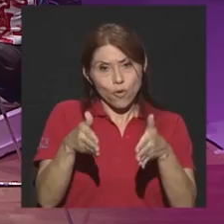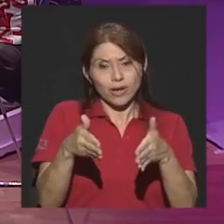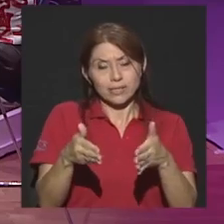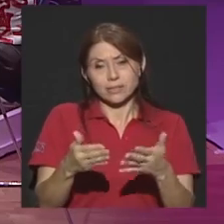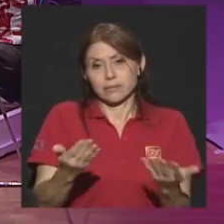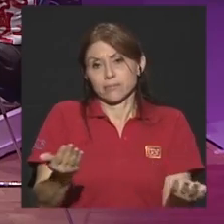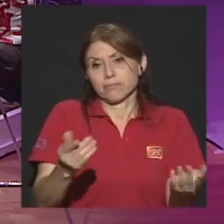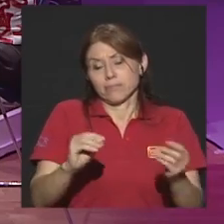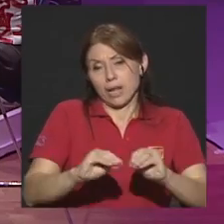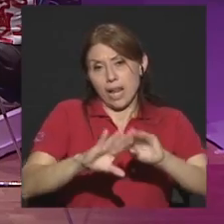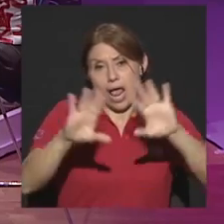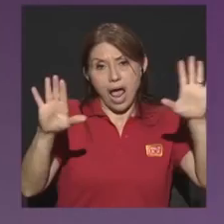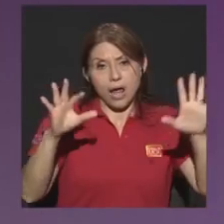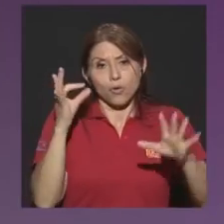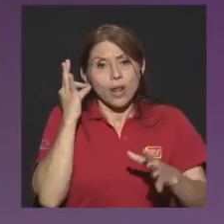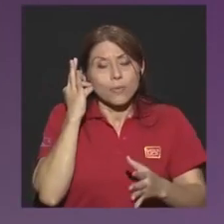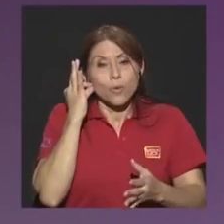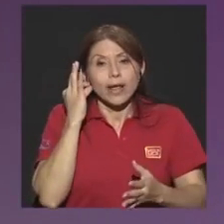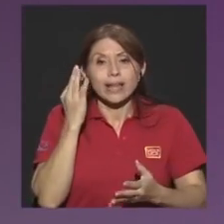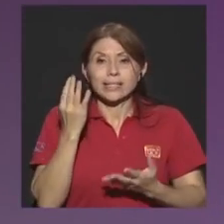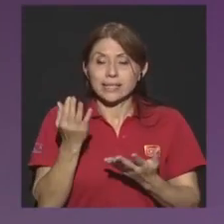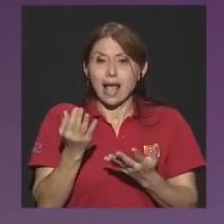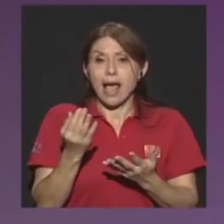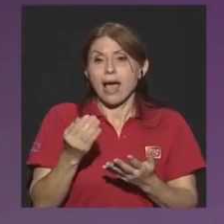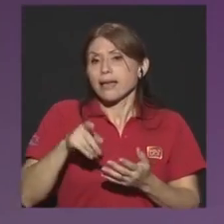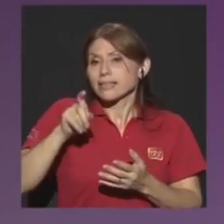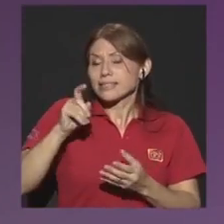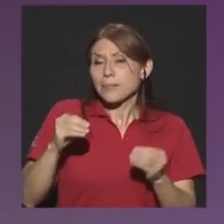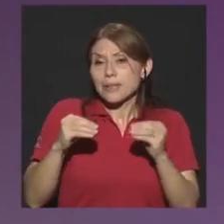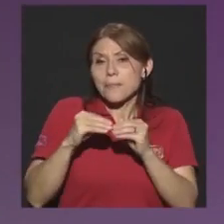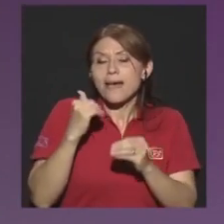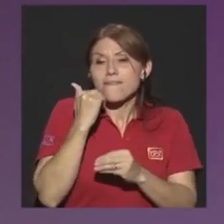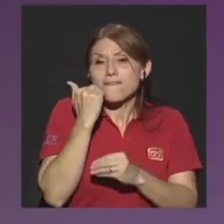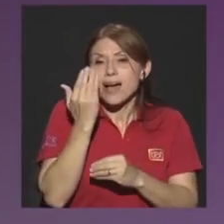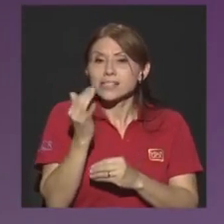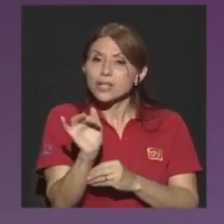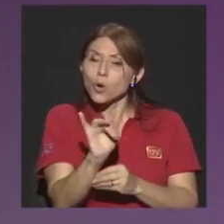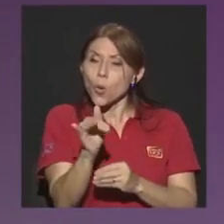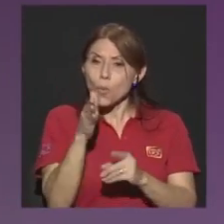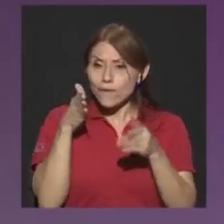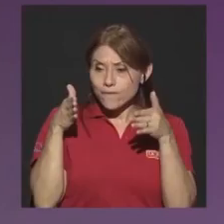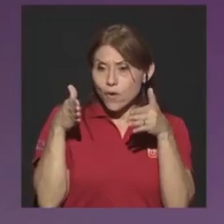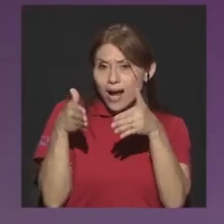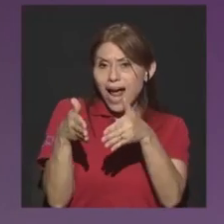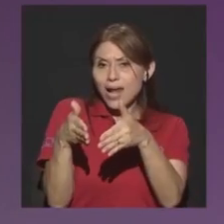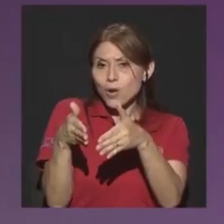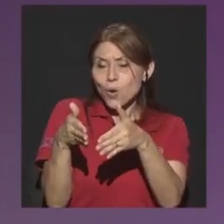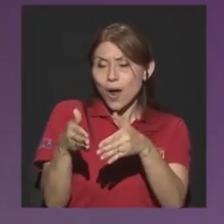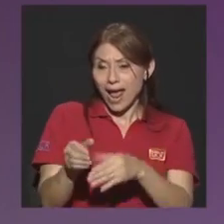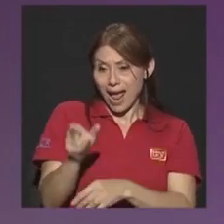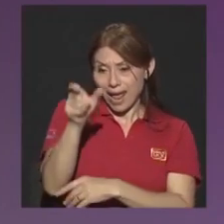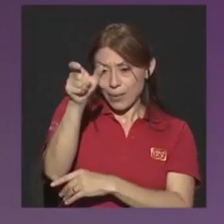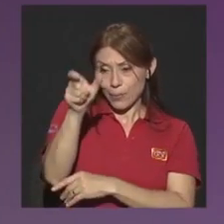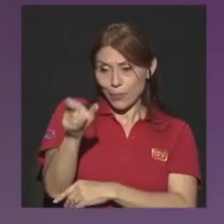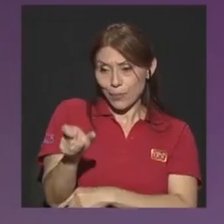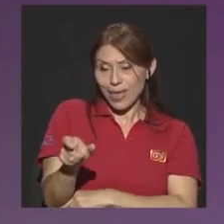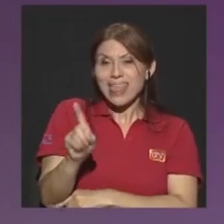morboso enfocarlo hacia el deber ser de lo femenino, y no hacia otras